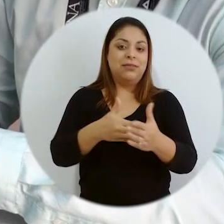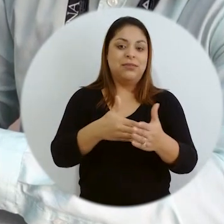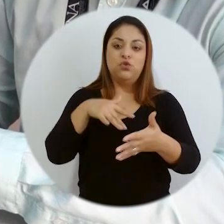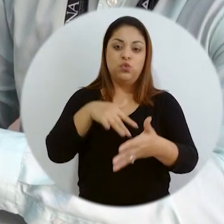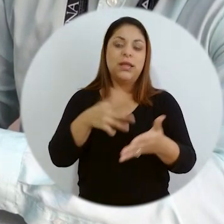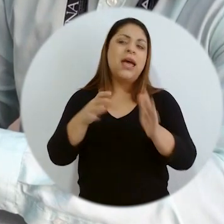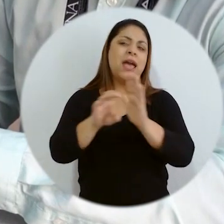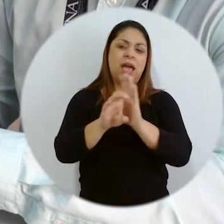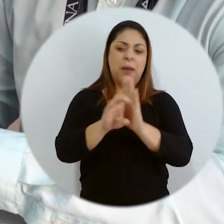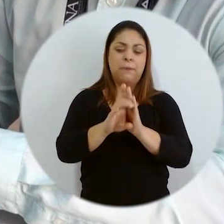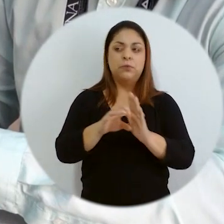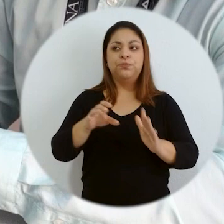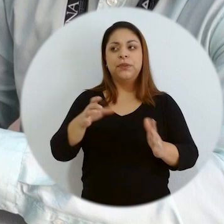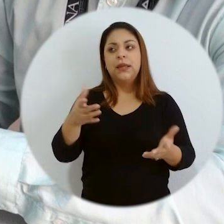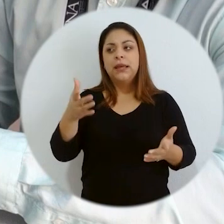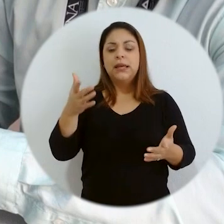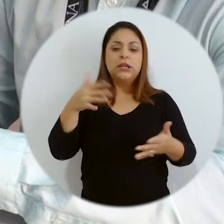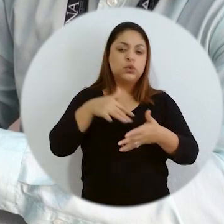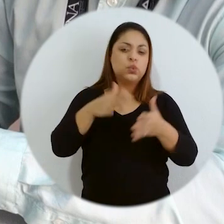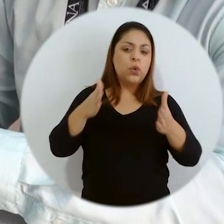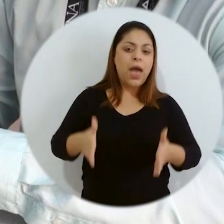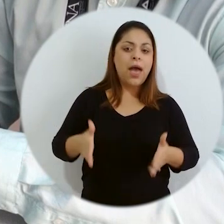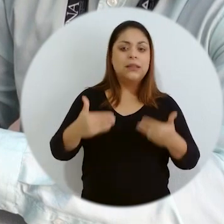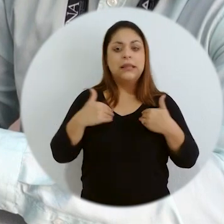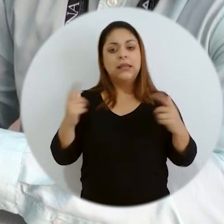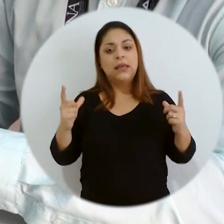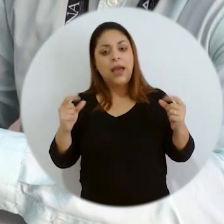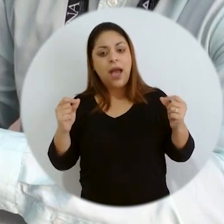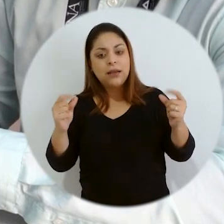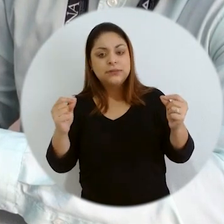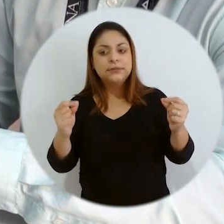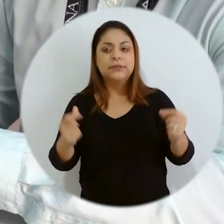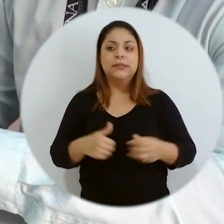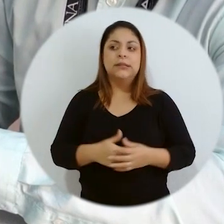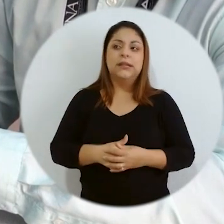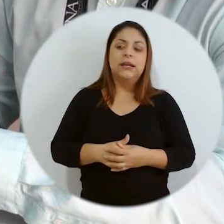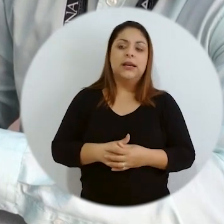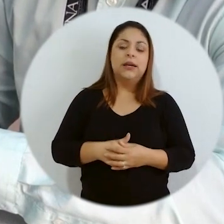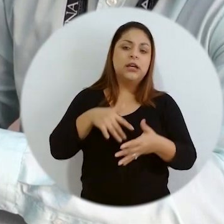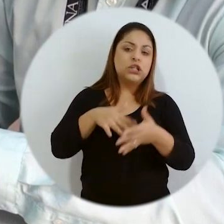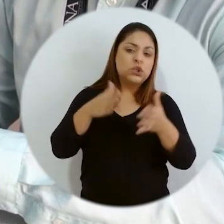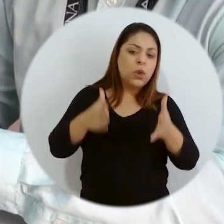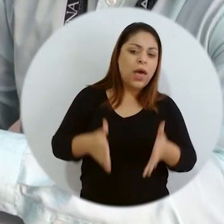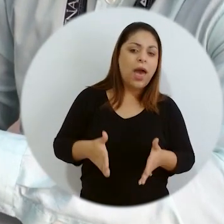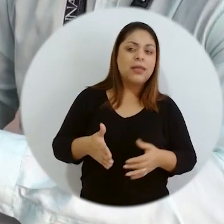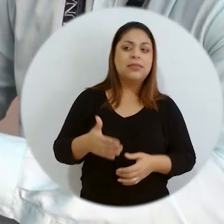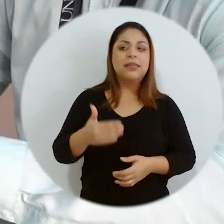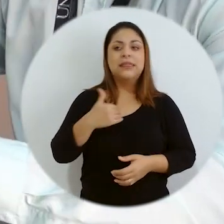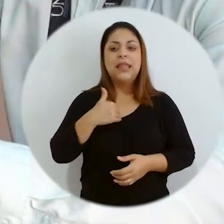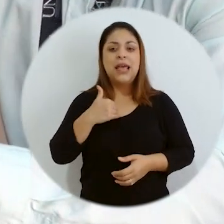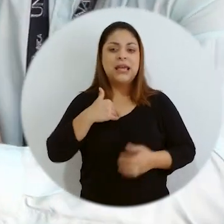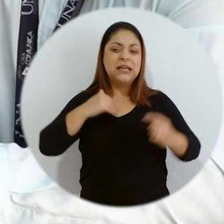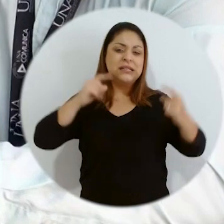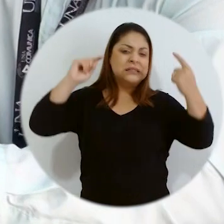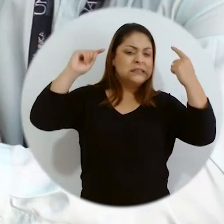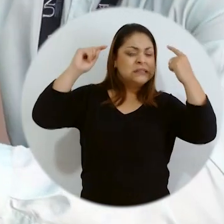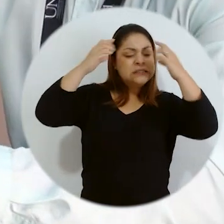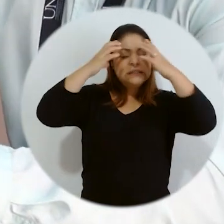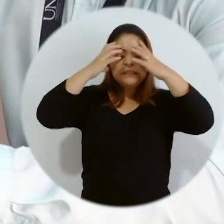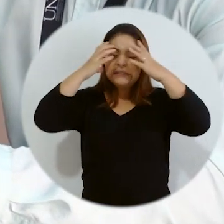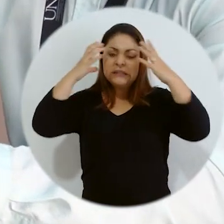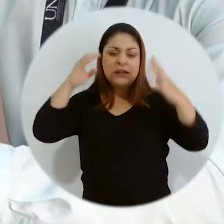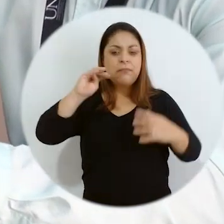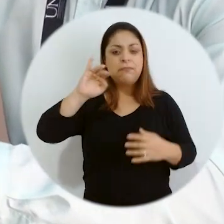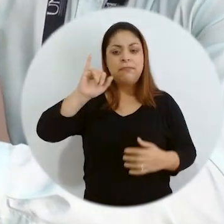repercusión en el rendimiento académico. Entonces hablamos de estudiantes con condiciones, por ejemplo, de cáncer, hay diagnósticos